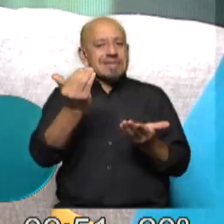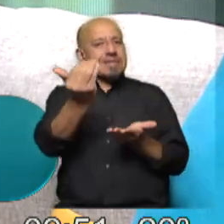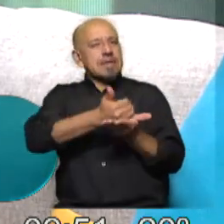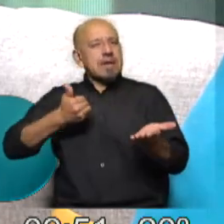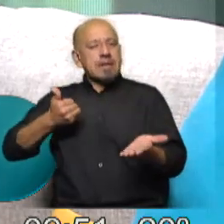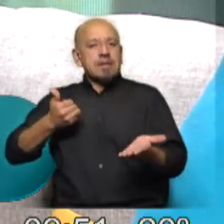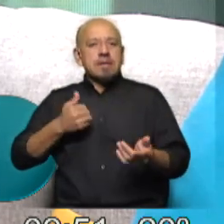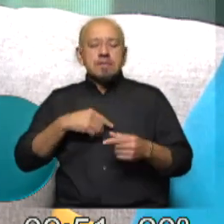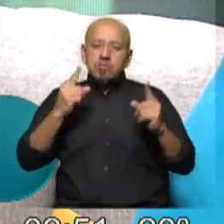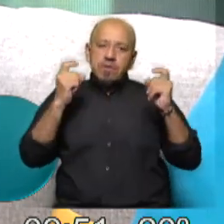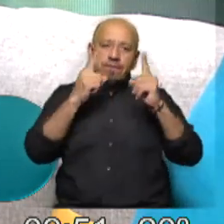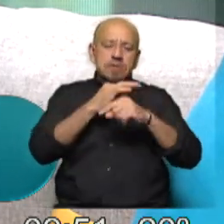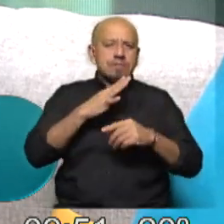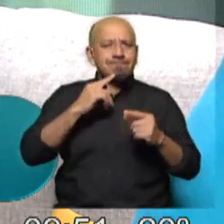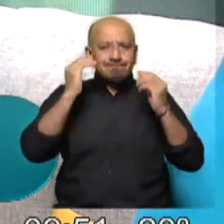tener,